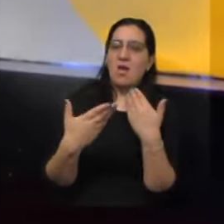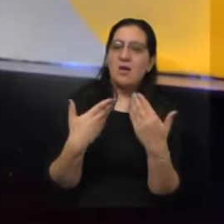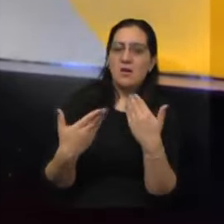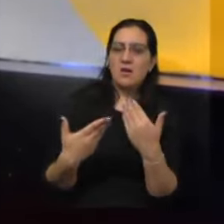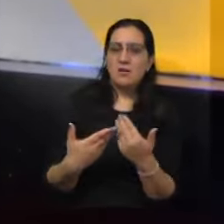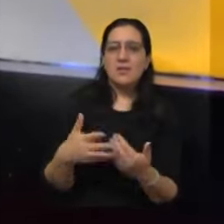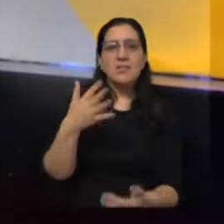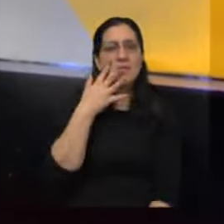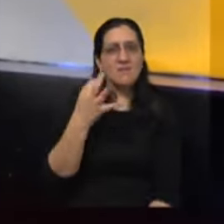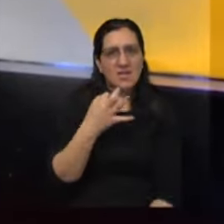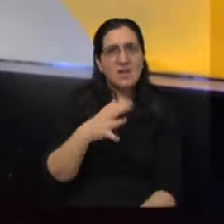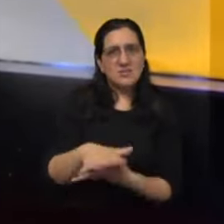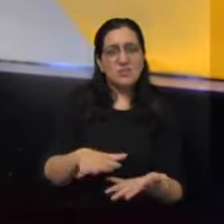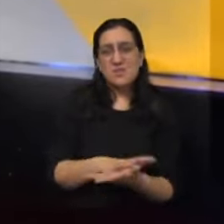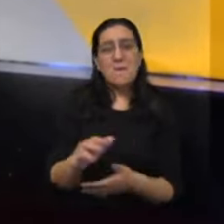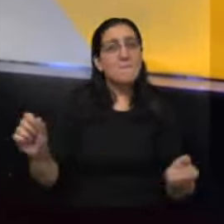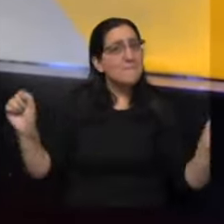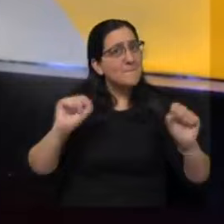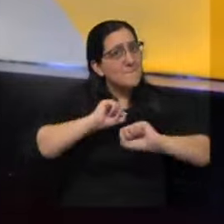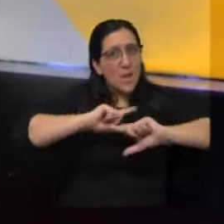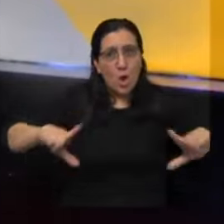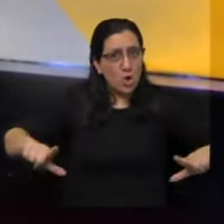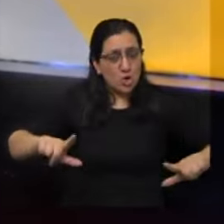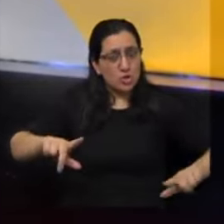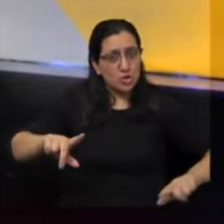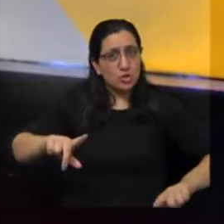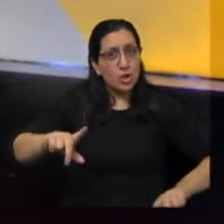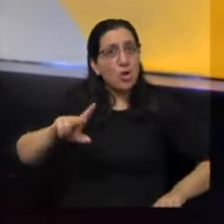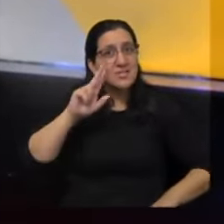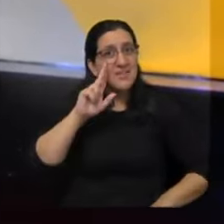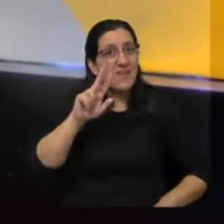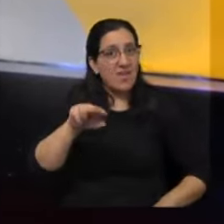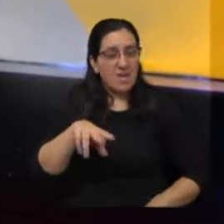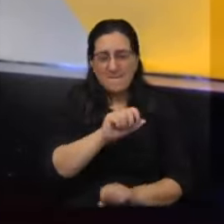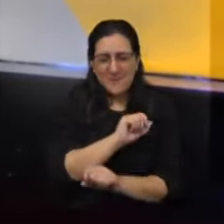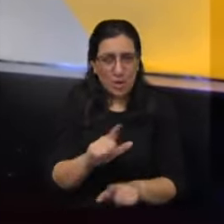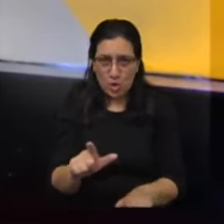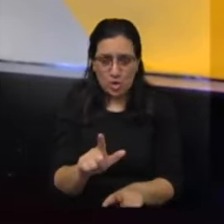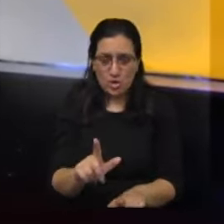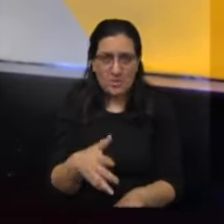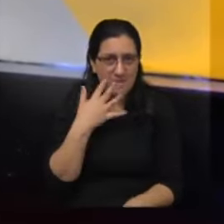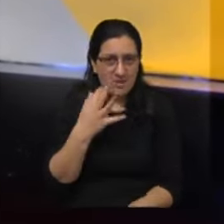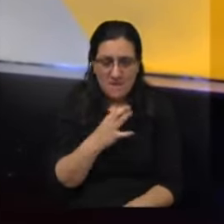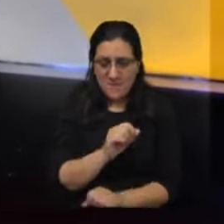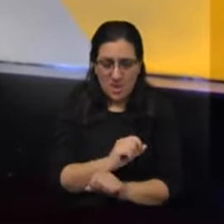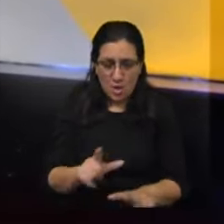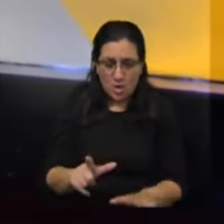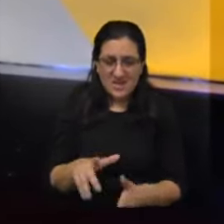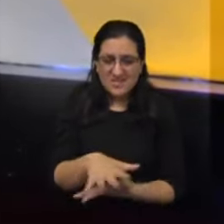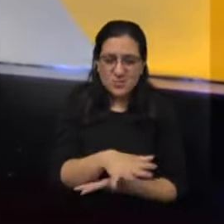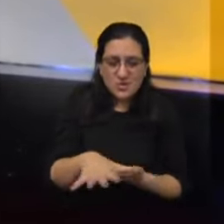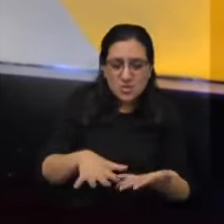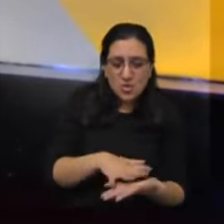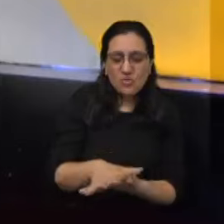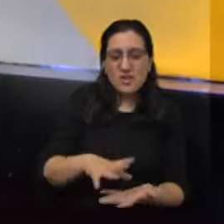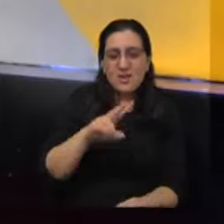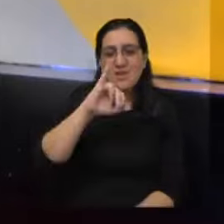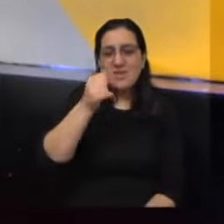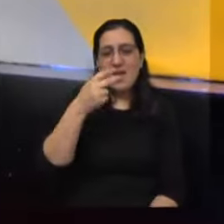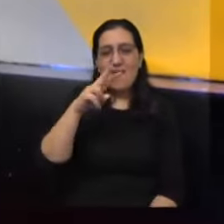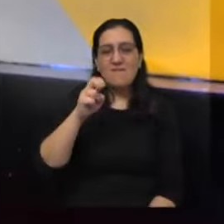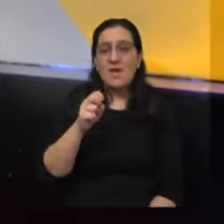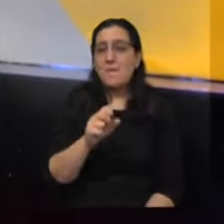Y realmente la situación es peor de lo que uno veía. La situación de él es peor de lo que uno veía. La situación que se dio en el Yaba es peor de lo que uno